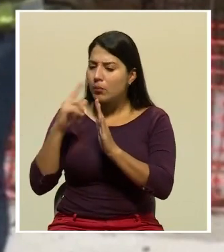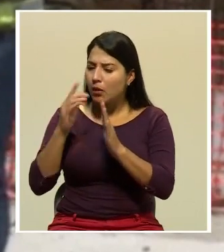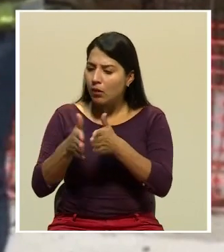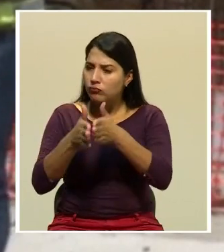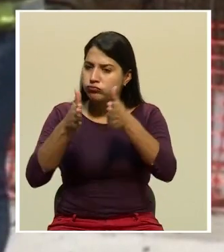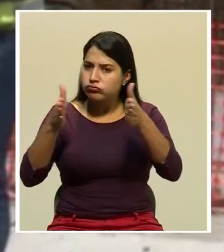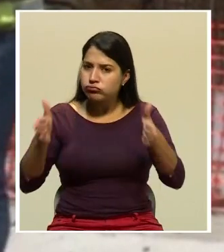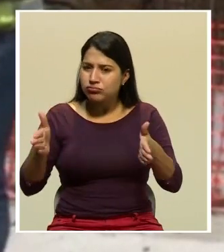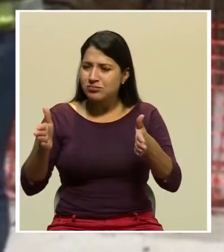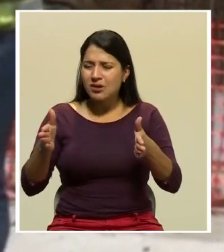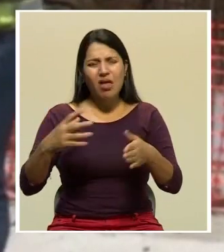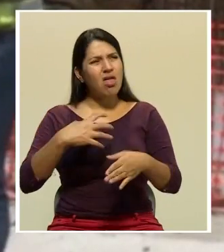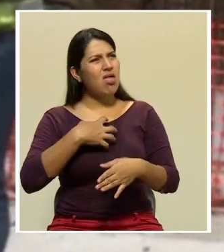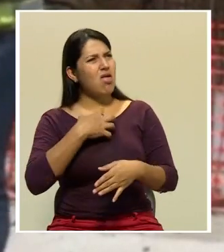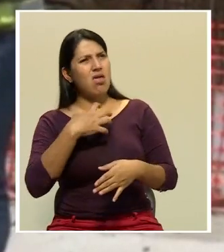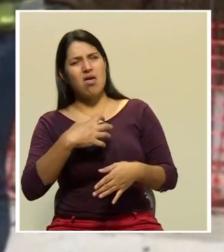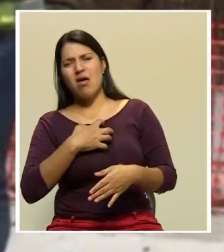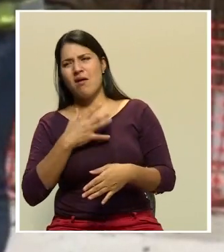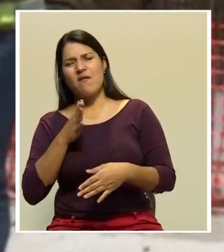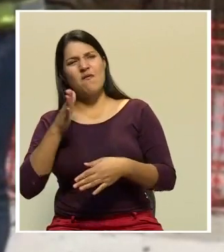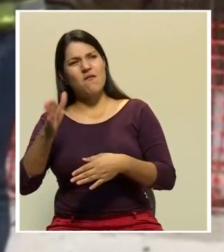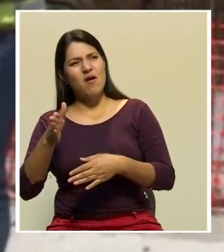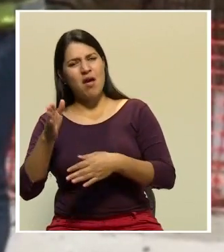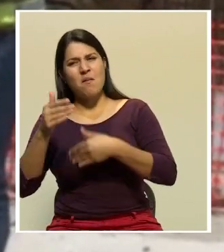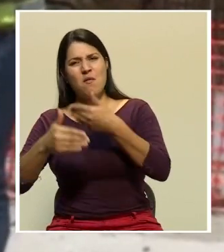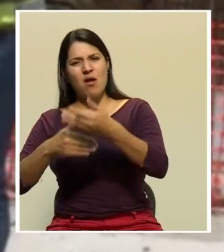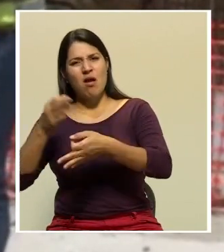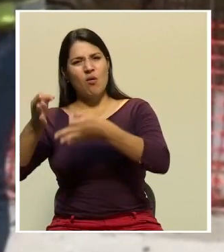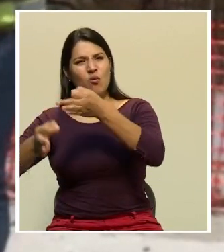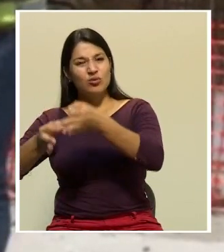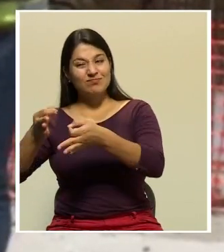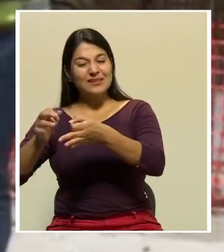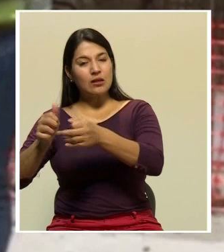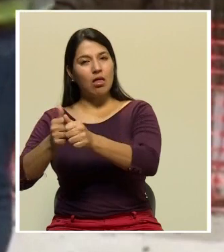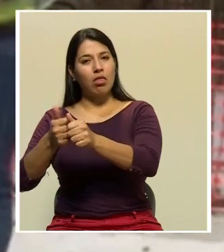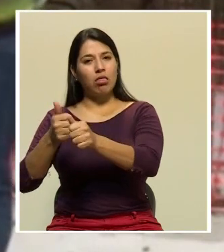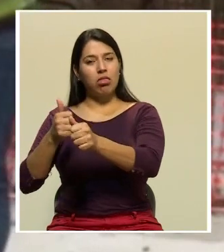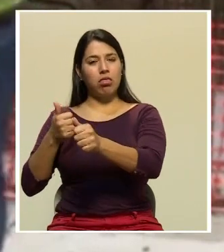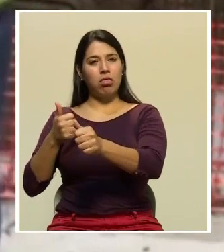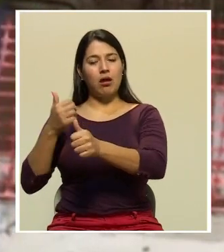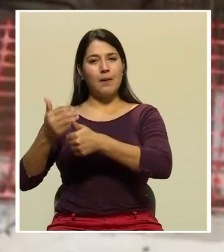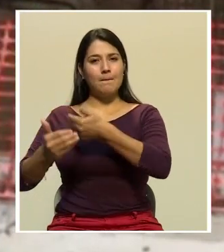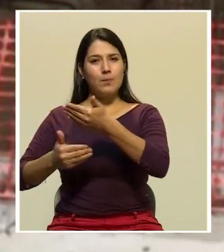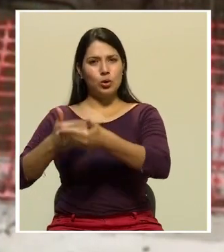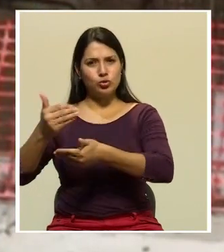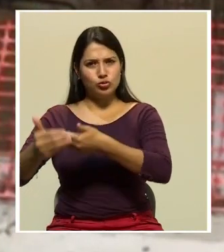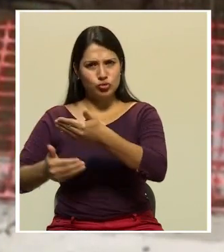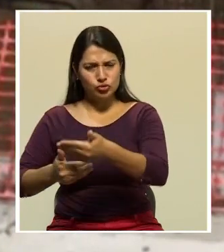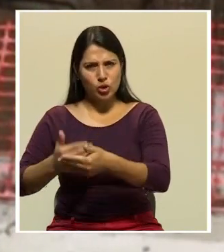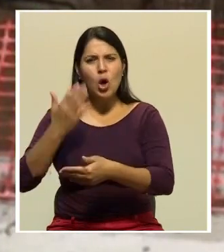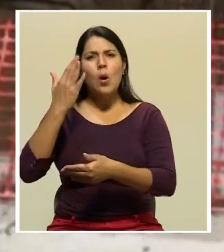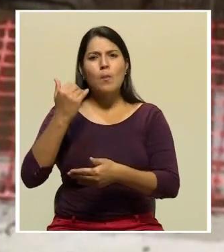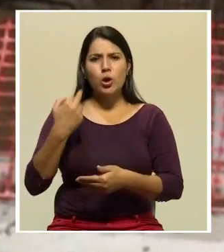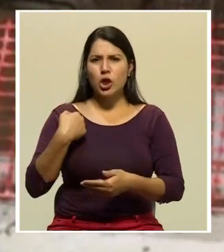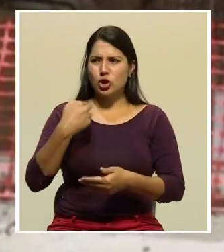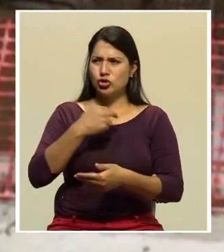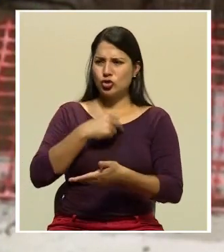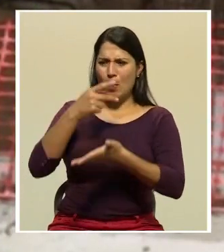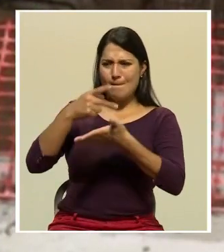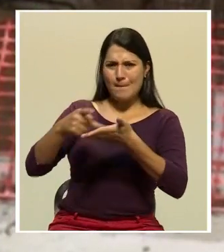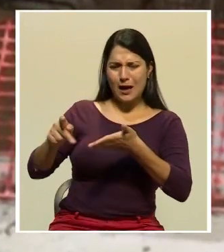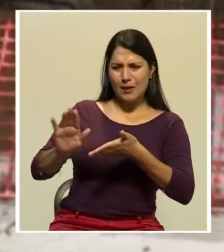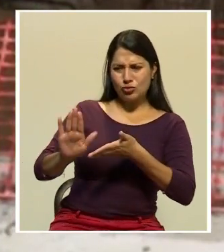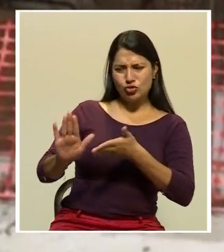es el proceso que ha de continuar, porque el pago por la propiedad se realizó desde hace un año,